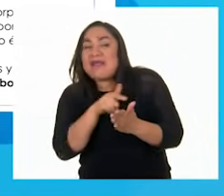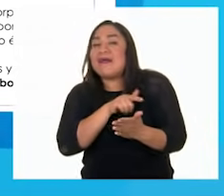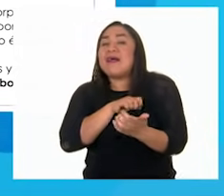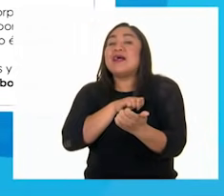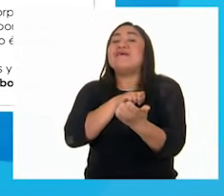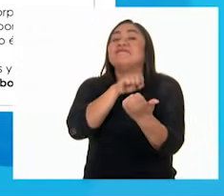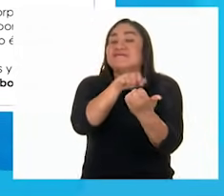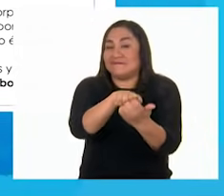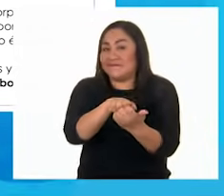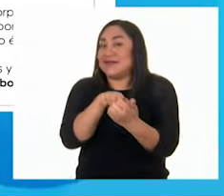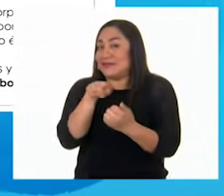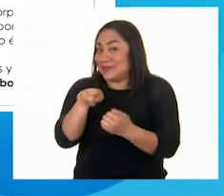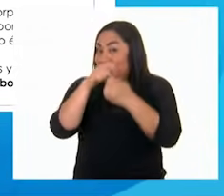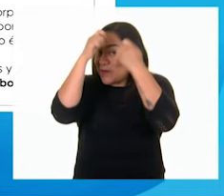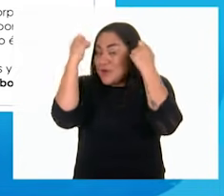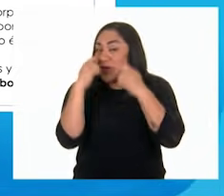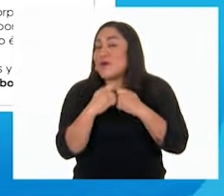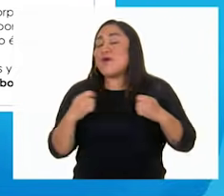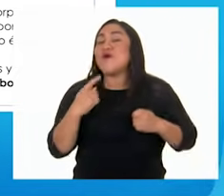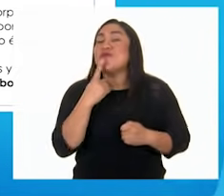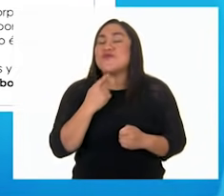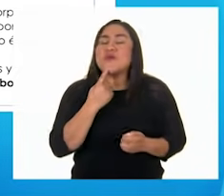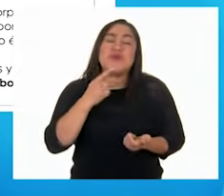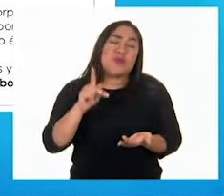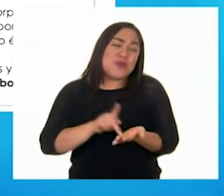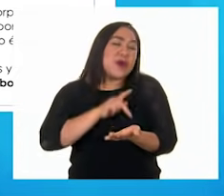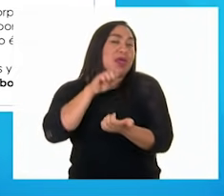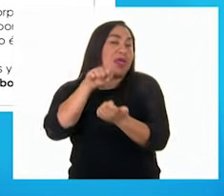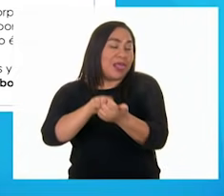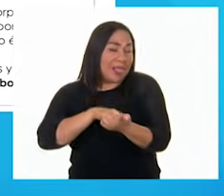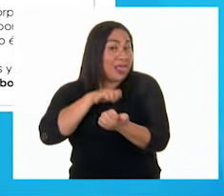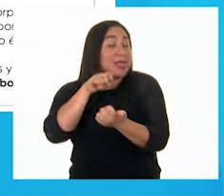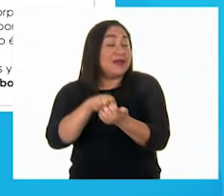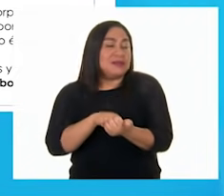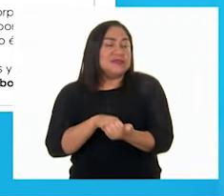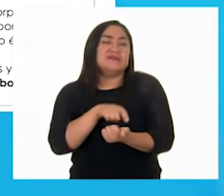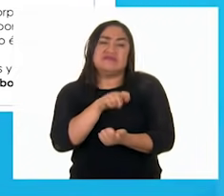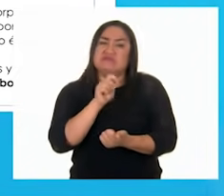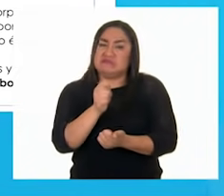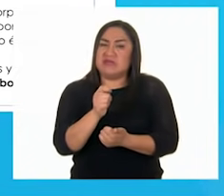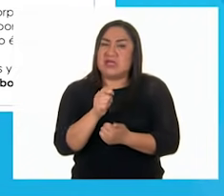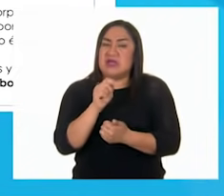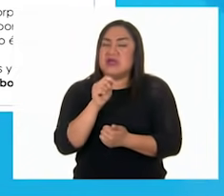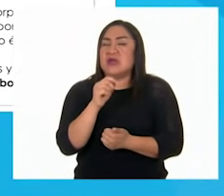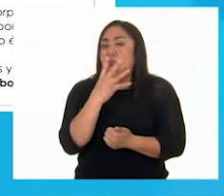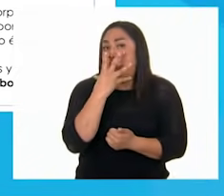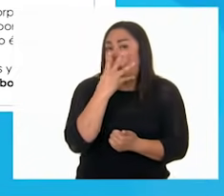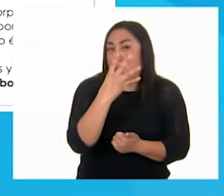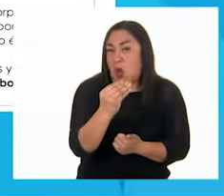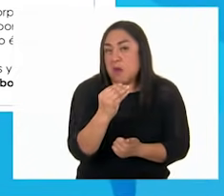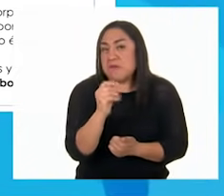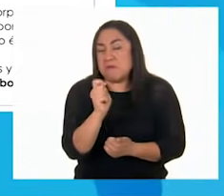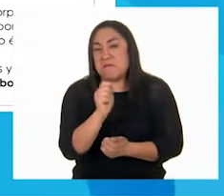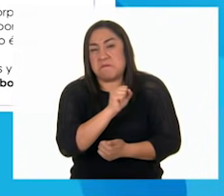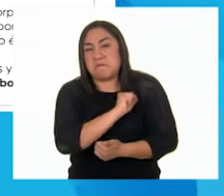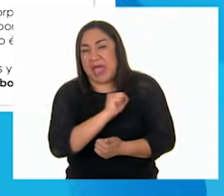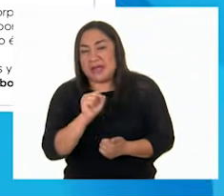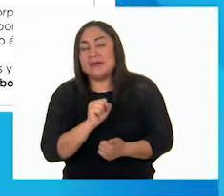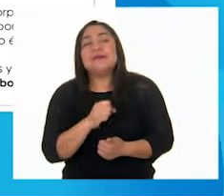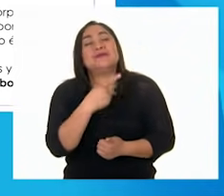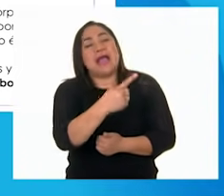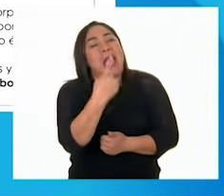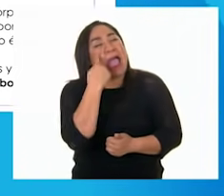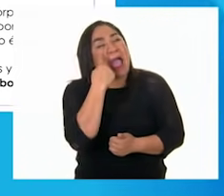a Caperucita Roja muchas veces. Es un lobo feroz. Y la frase, que es la que nos